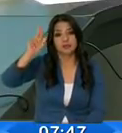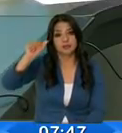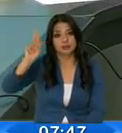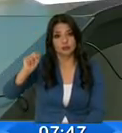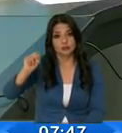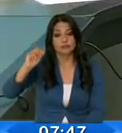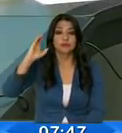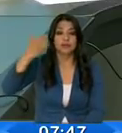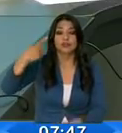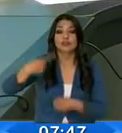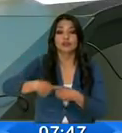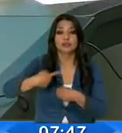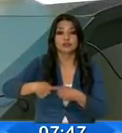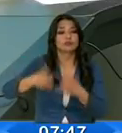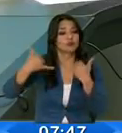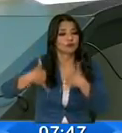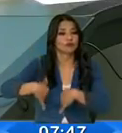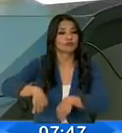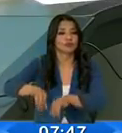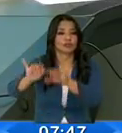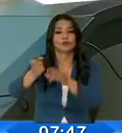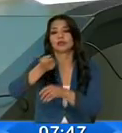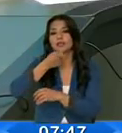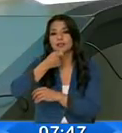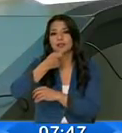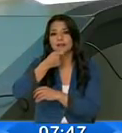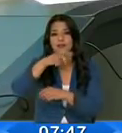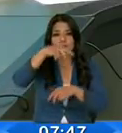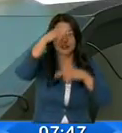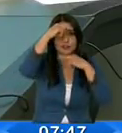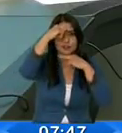continuamos, Platinum FM y Radio Quito, La Voz de la Capital,